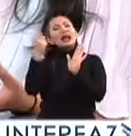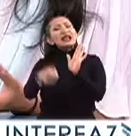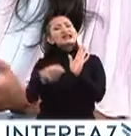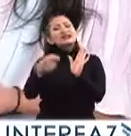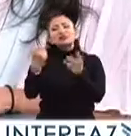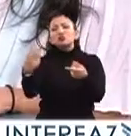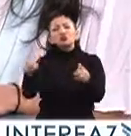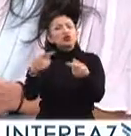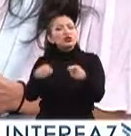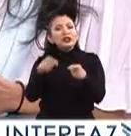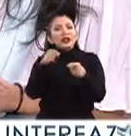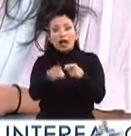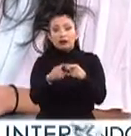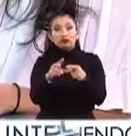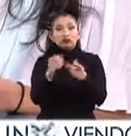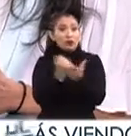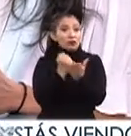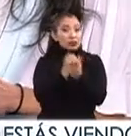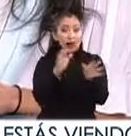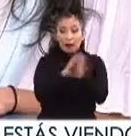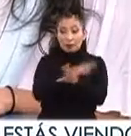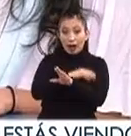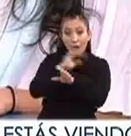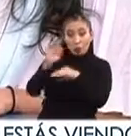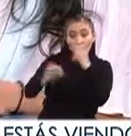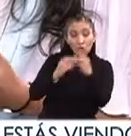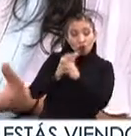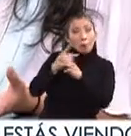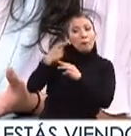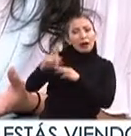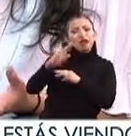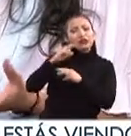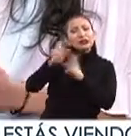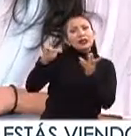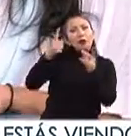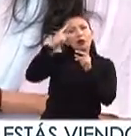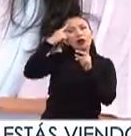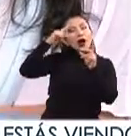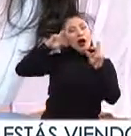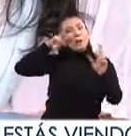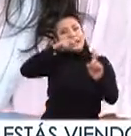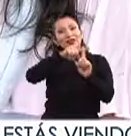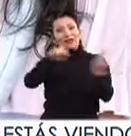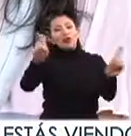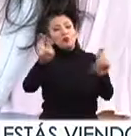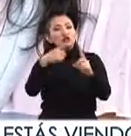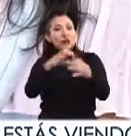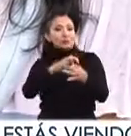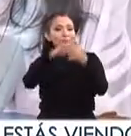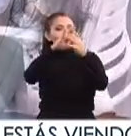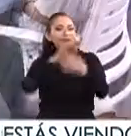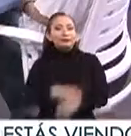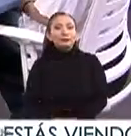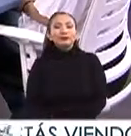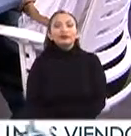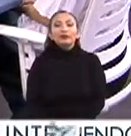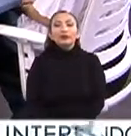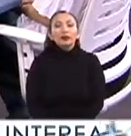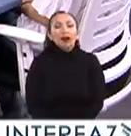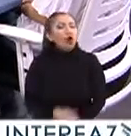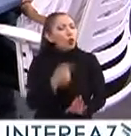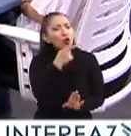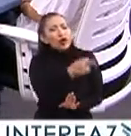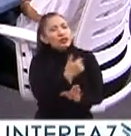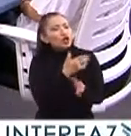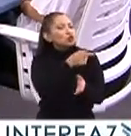la música pues no necesariamente cambia el mundo, pero sí la forma en que lo miramos, ¿no? Claro, claro, sin duda alguna. León, ¿cómo fue este